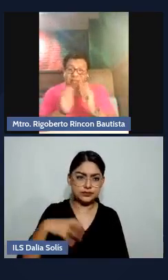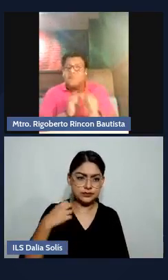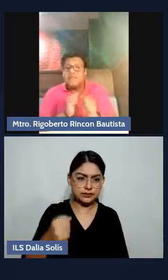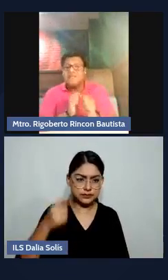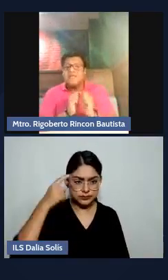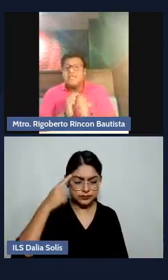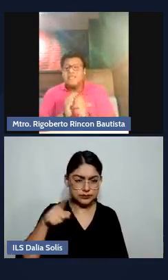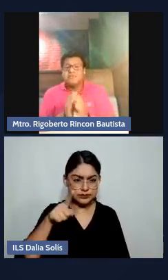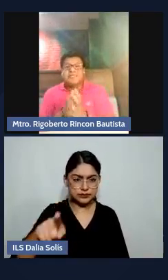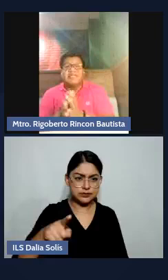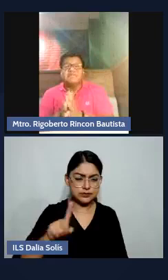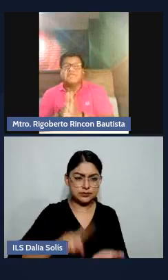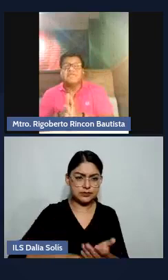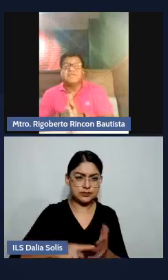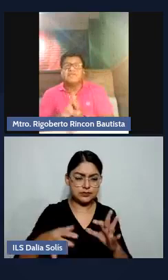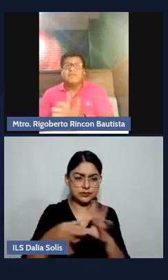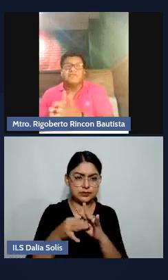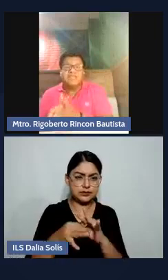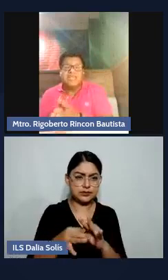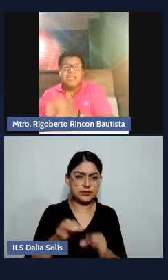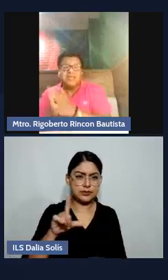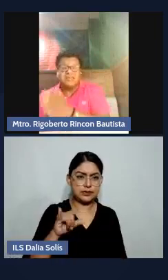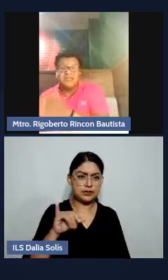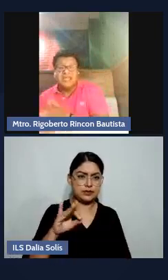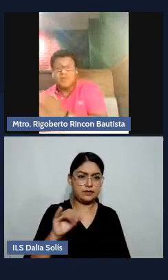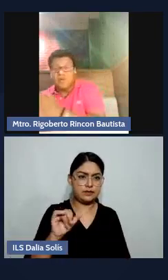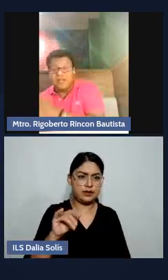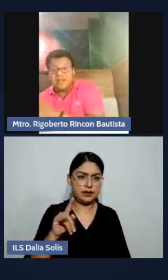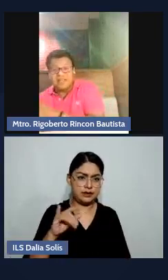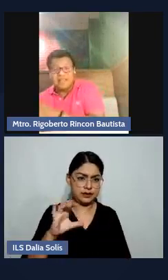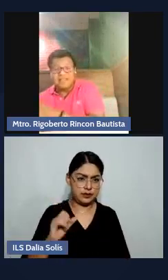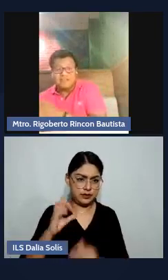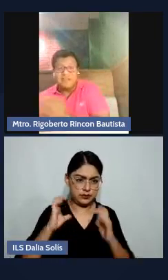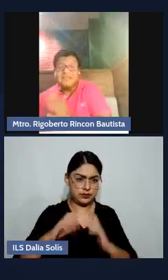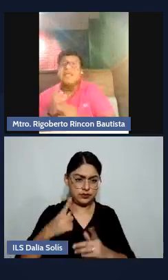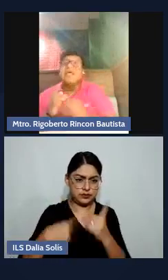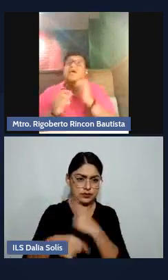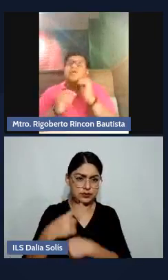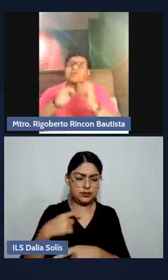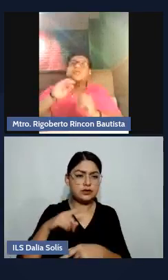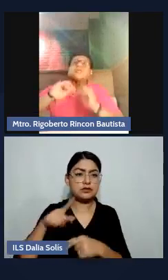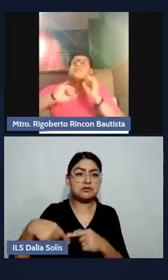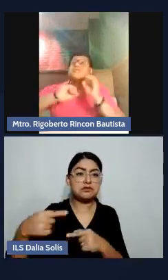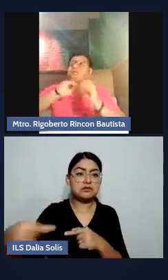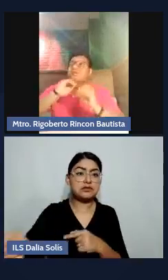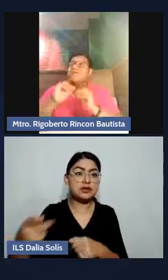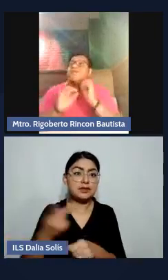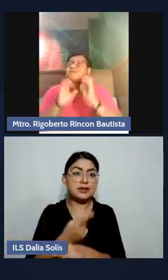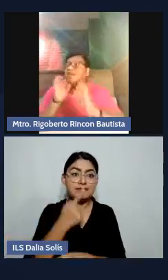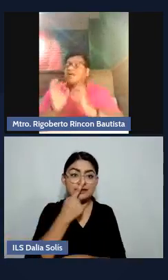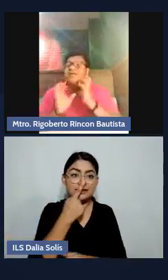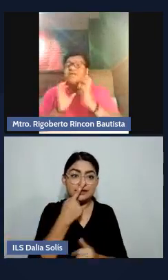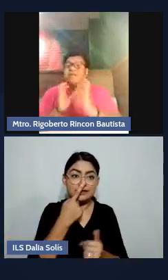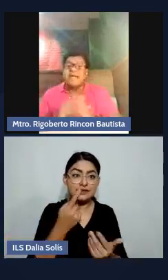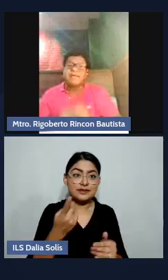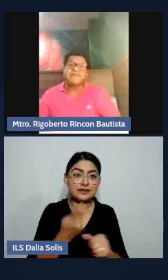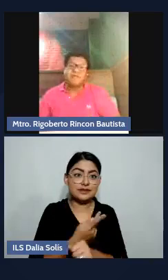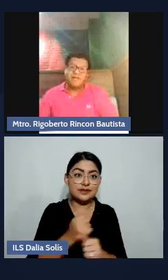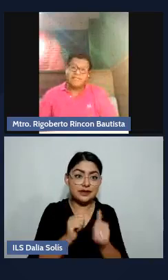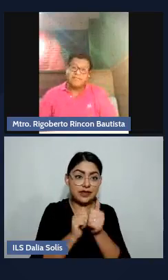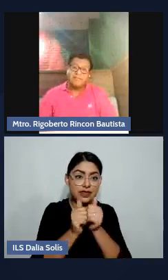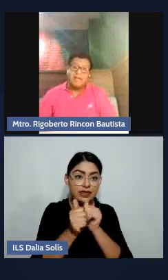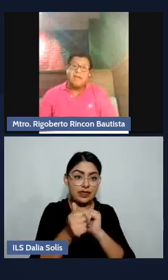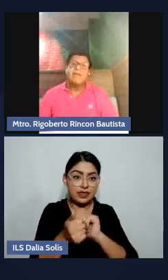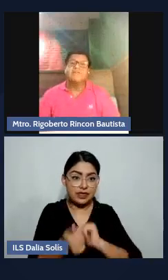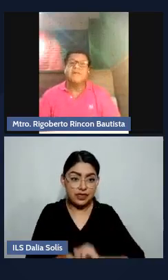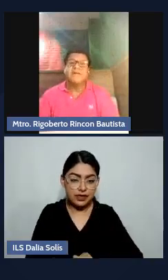olfato. Después de consumir un día, 2 días o 40 días después, nuestro sentido del olfato se logra afinar mucho más. Vamos